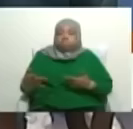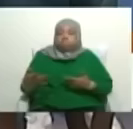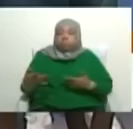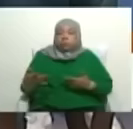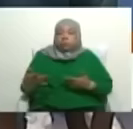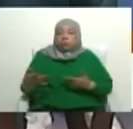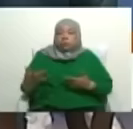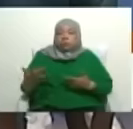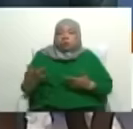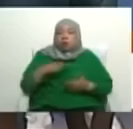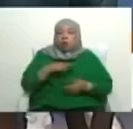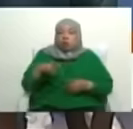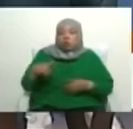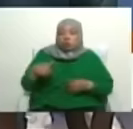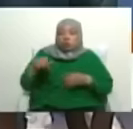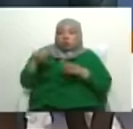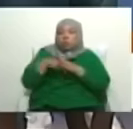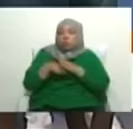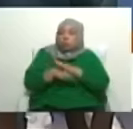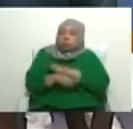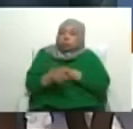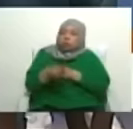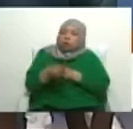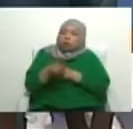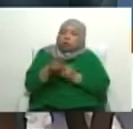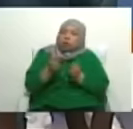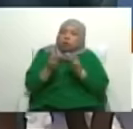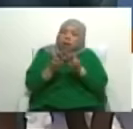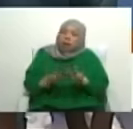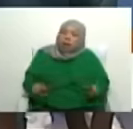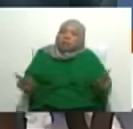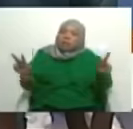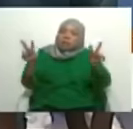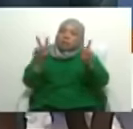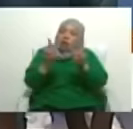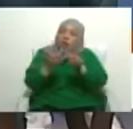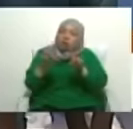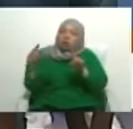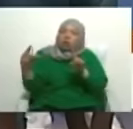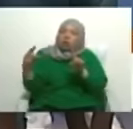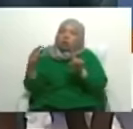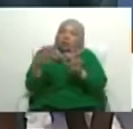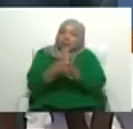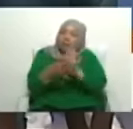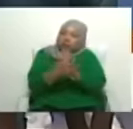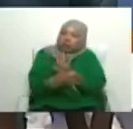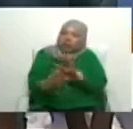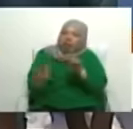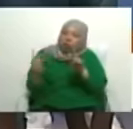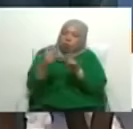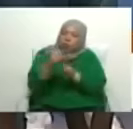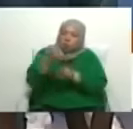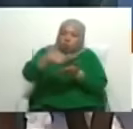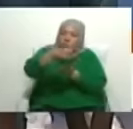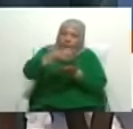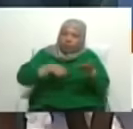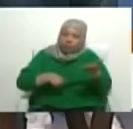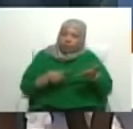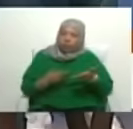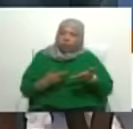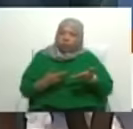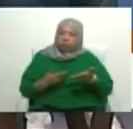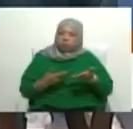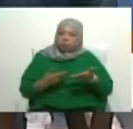si a algo le tenemos nosotros profundo apego, es al valor de la palabra, al valor de una firma.